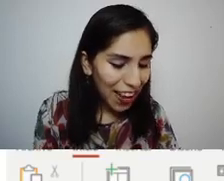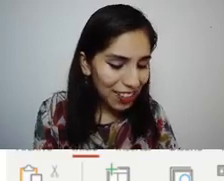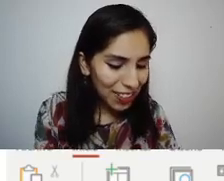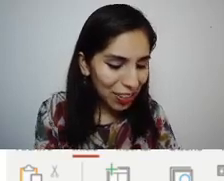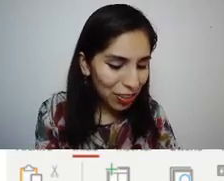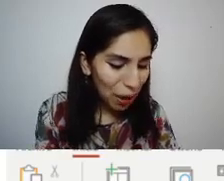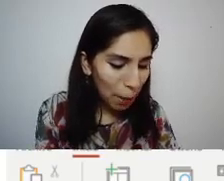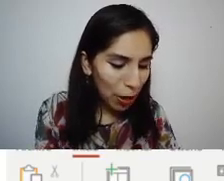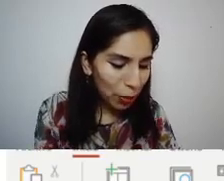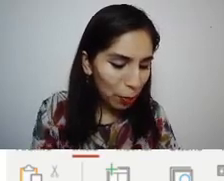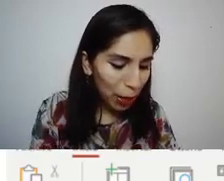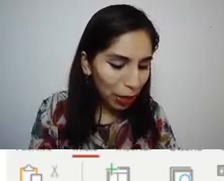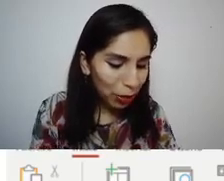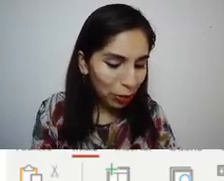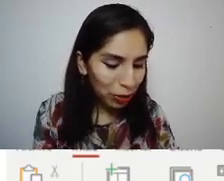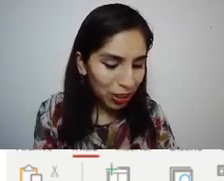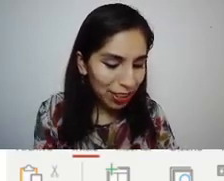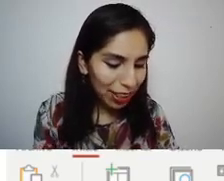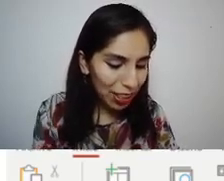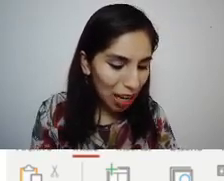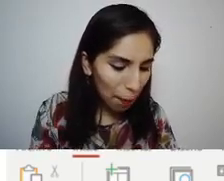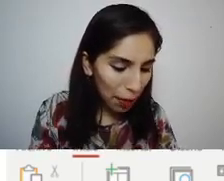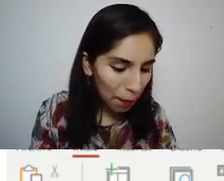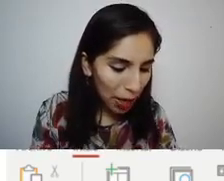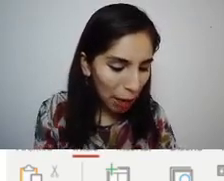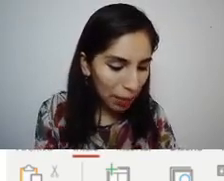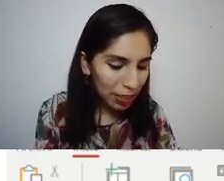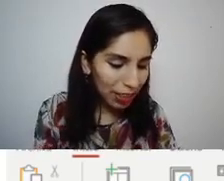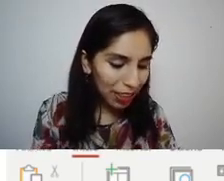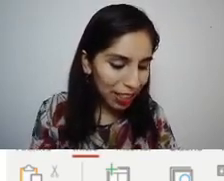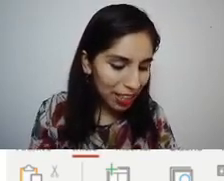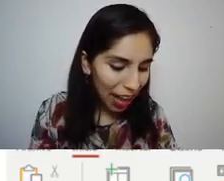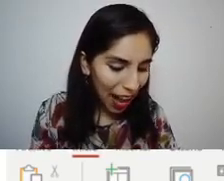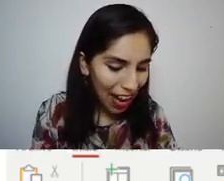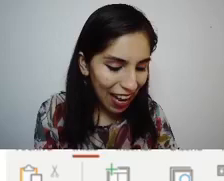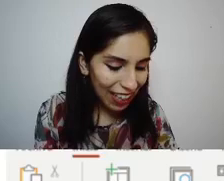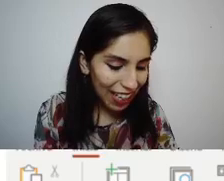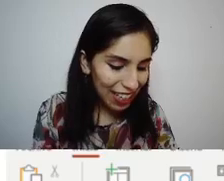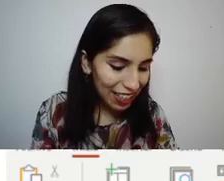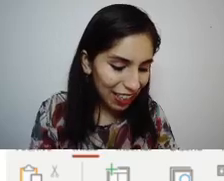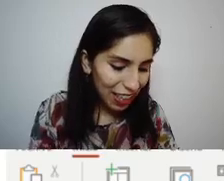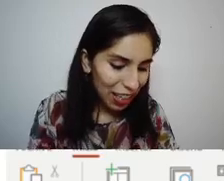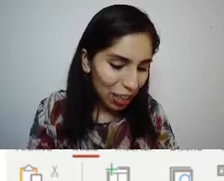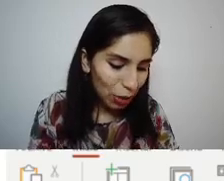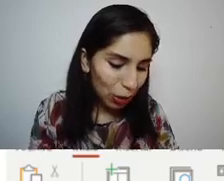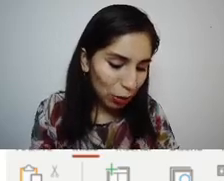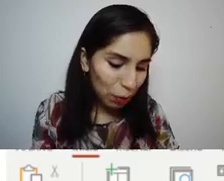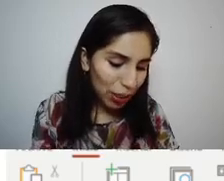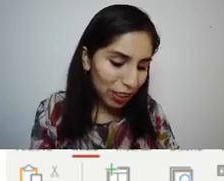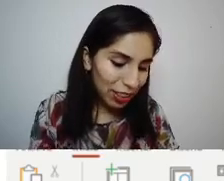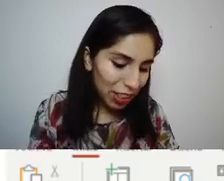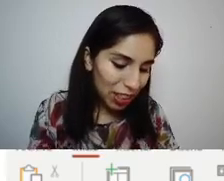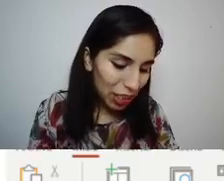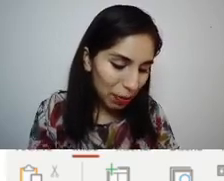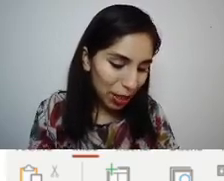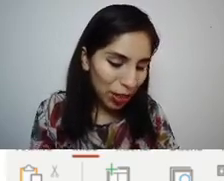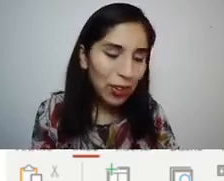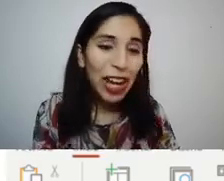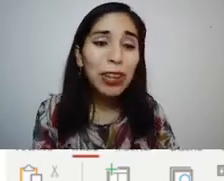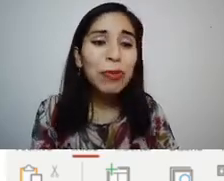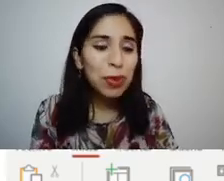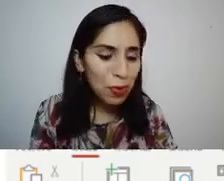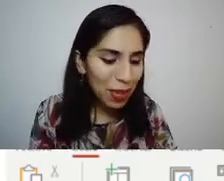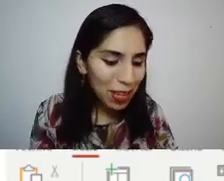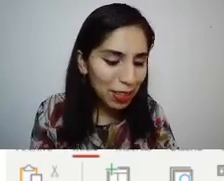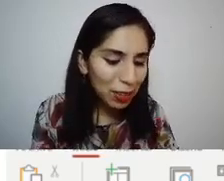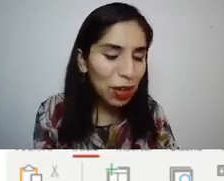gracias señora maru parco nos dice que es la primera vez que ingresa a la clase y cuando pueda quisiera saber el